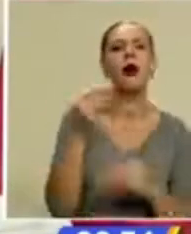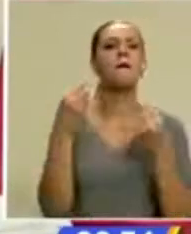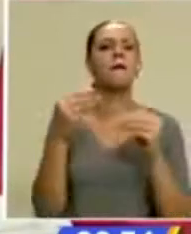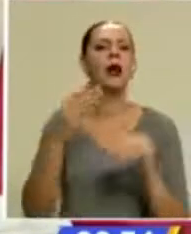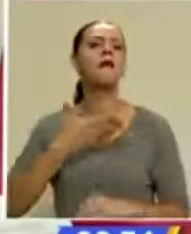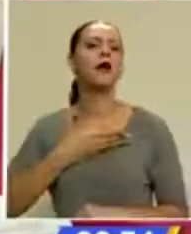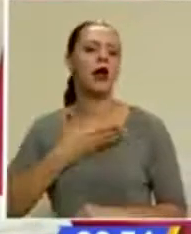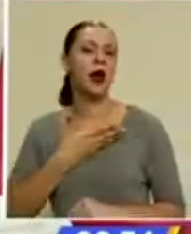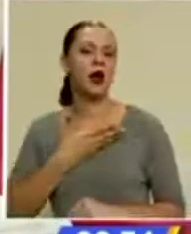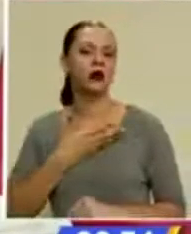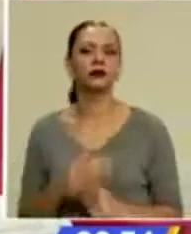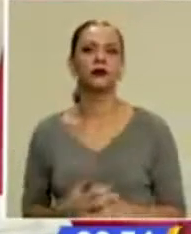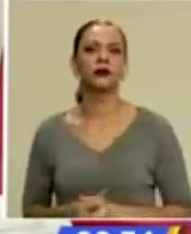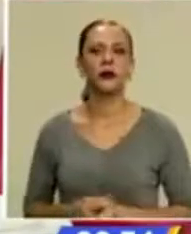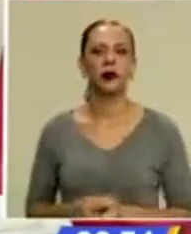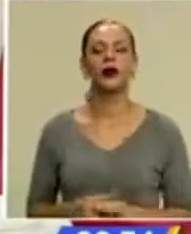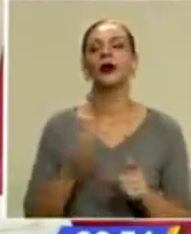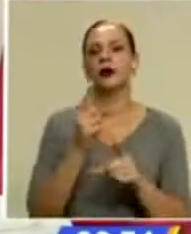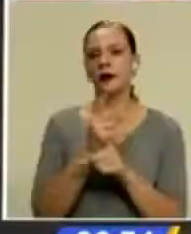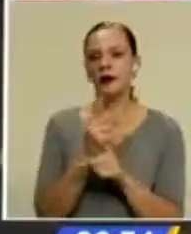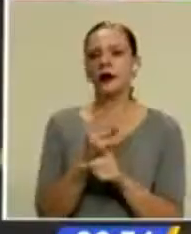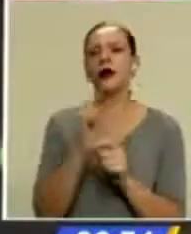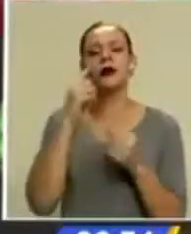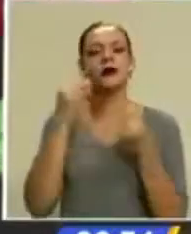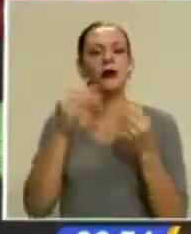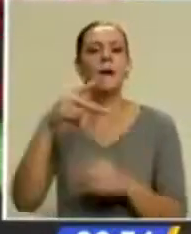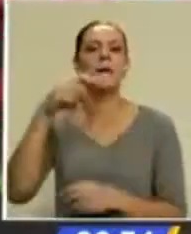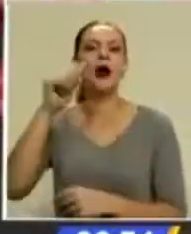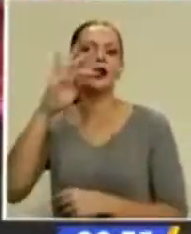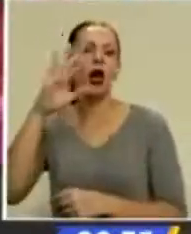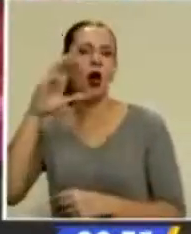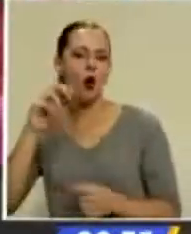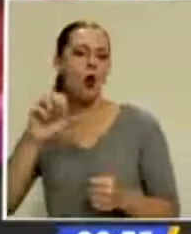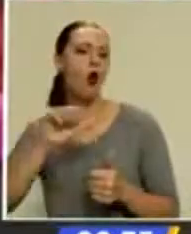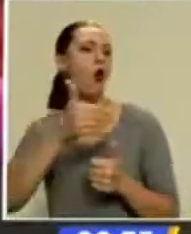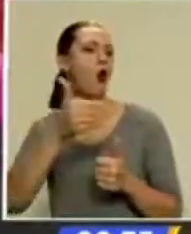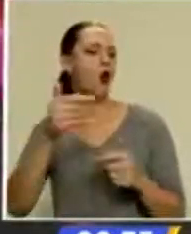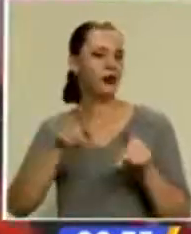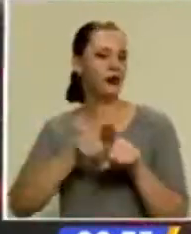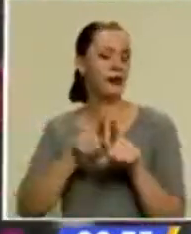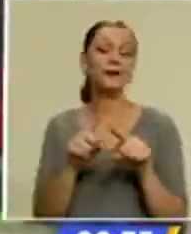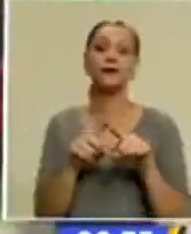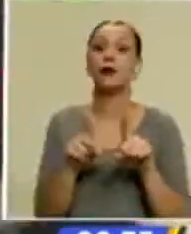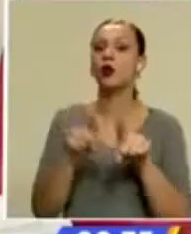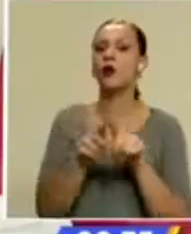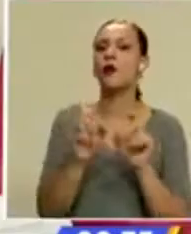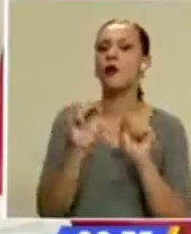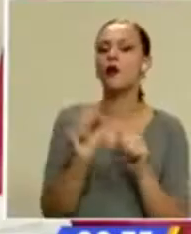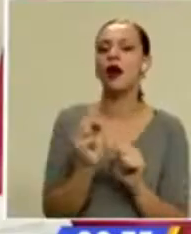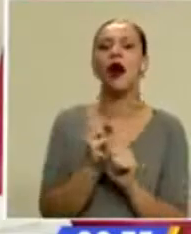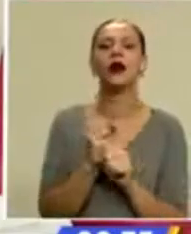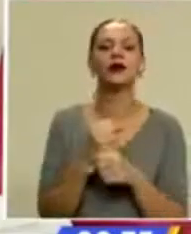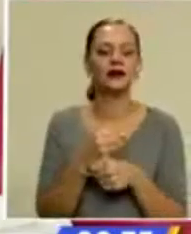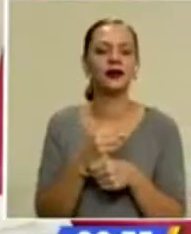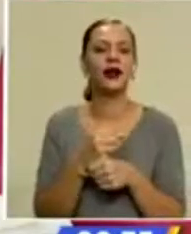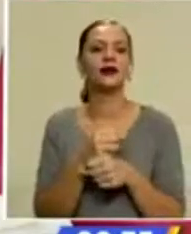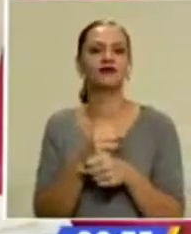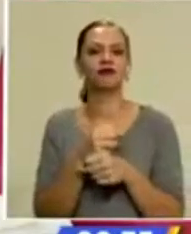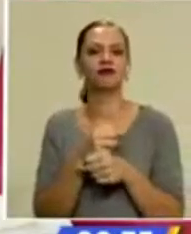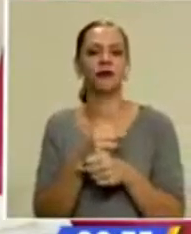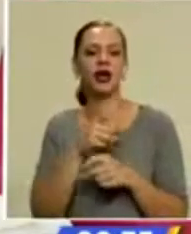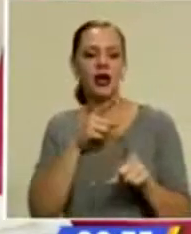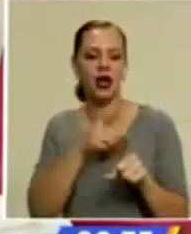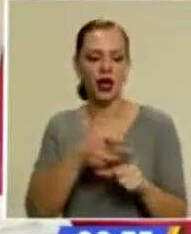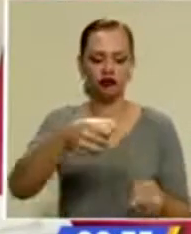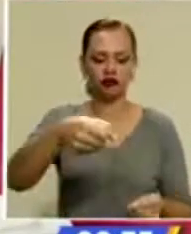los mercados, ¿verdad? Exactamente, sirven para patacones y para muchas otras cosas. Pero también se pueden hacer directamente en